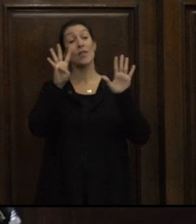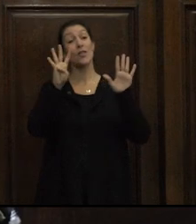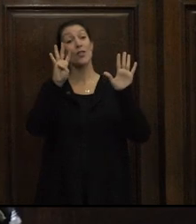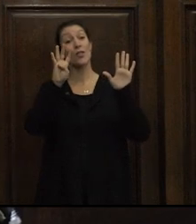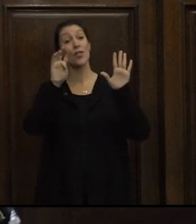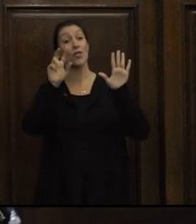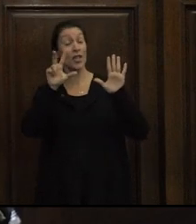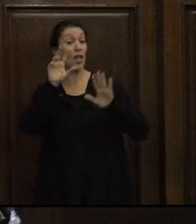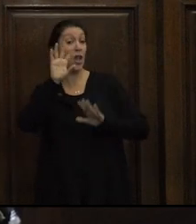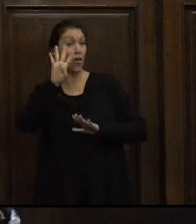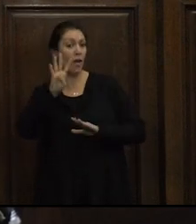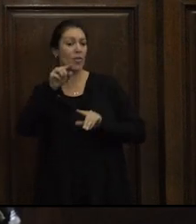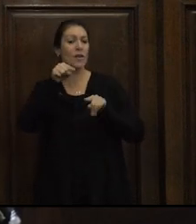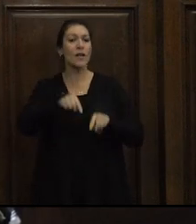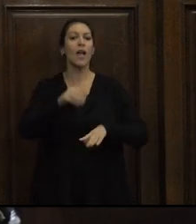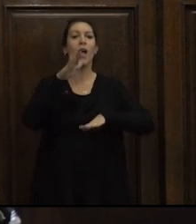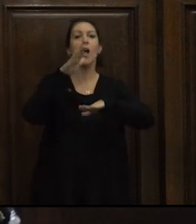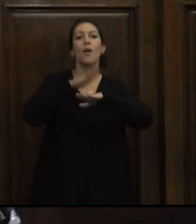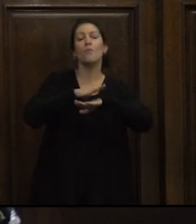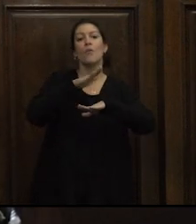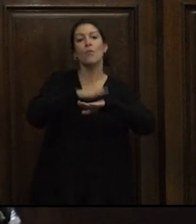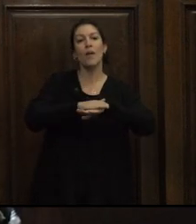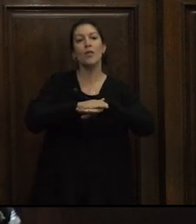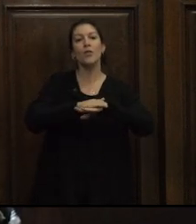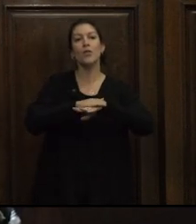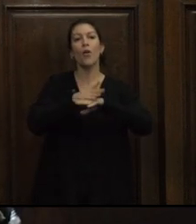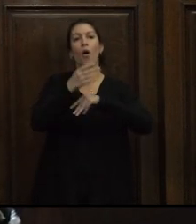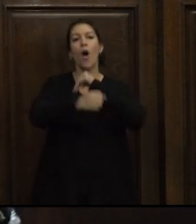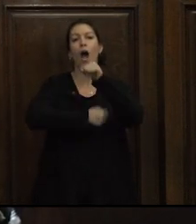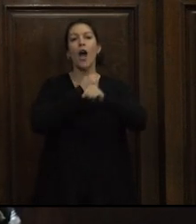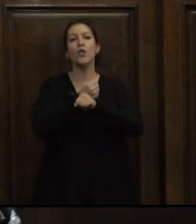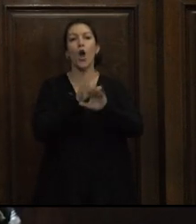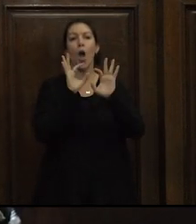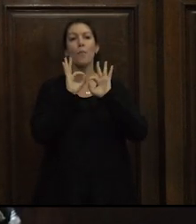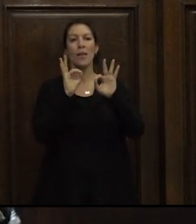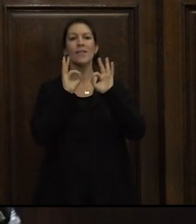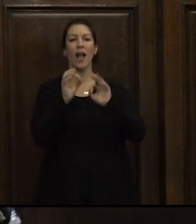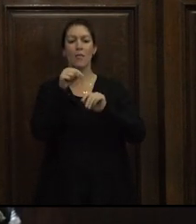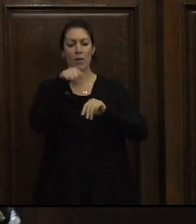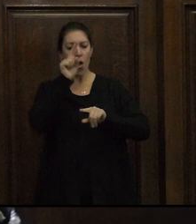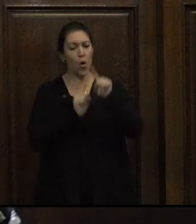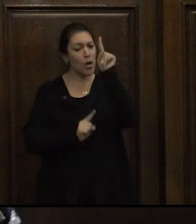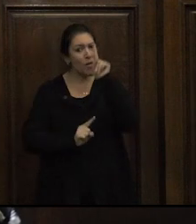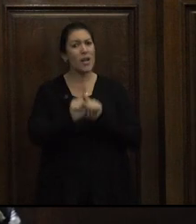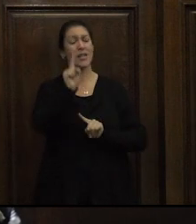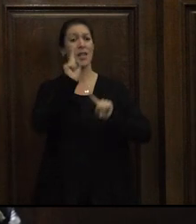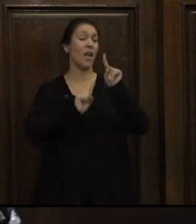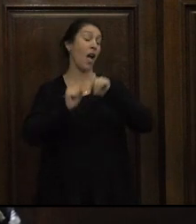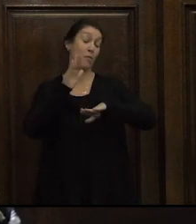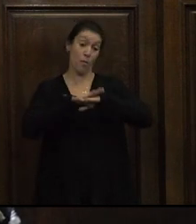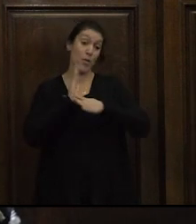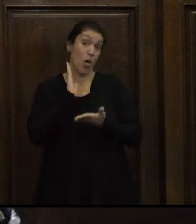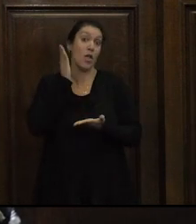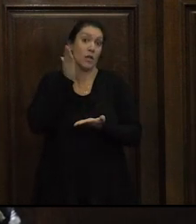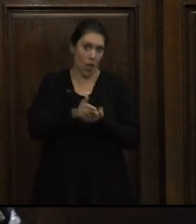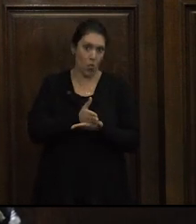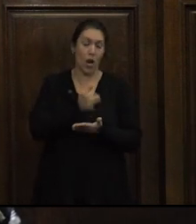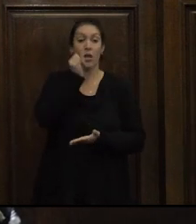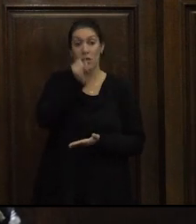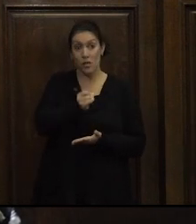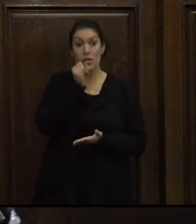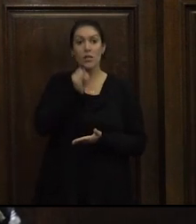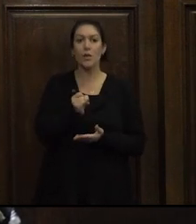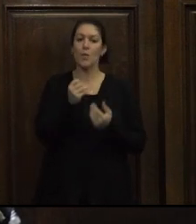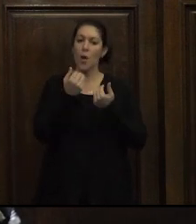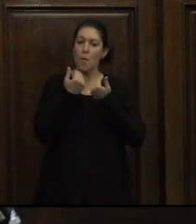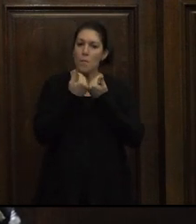1984 tenía que ver con el año de la caída de la intervención a la universidad, si bien todavía estábamos en dictadura y